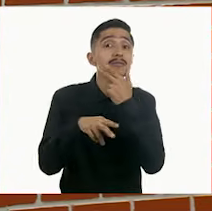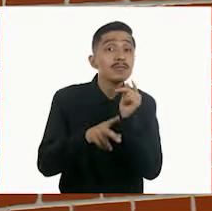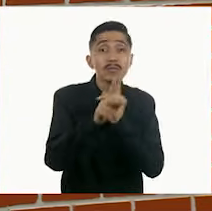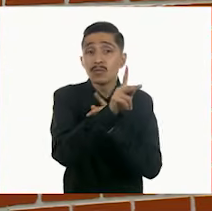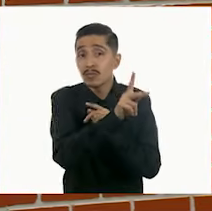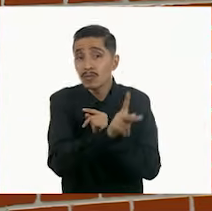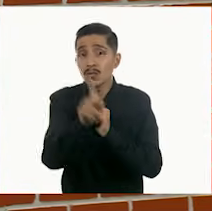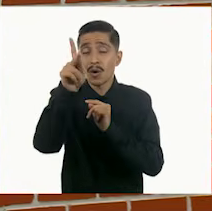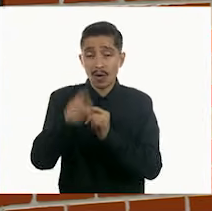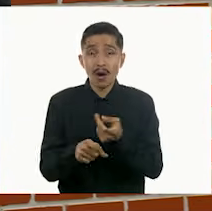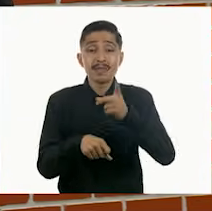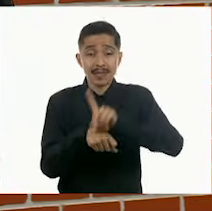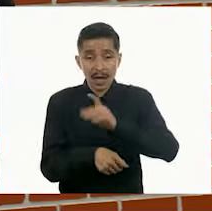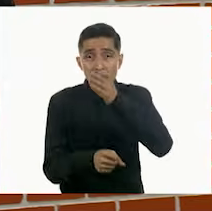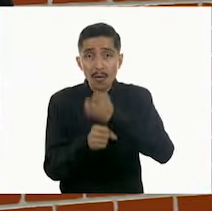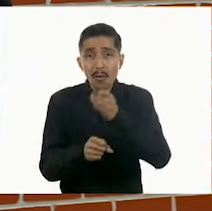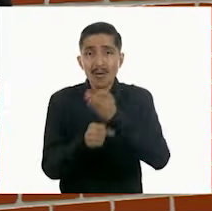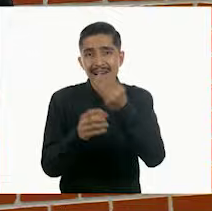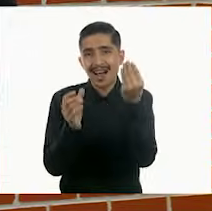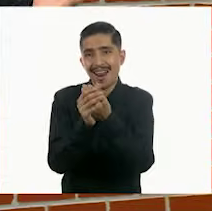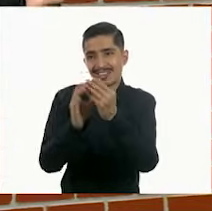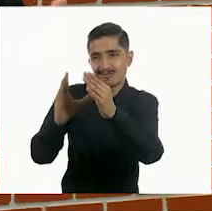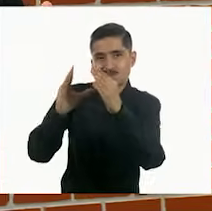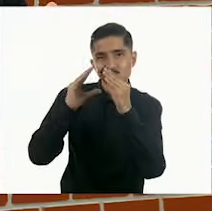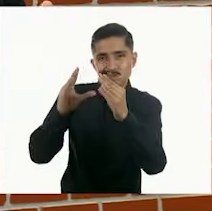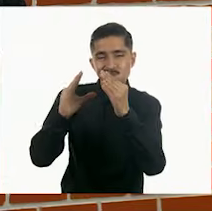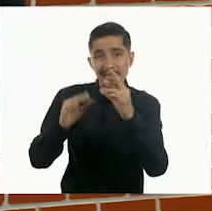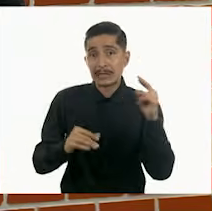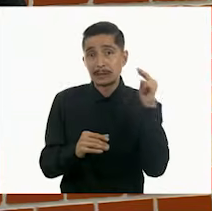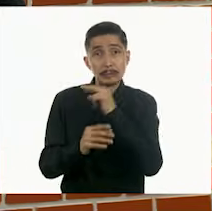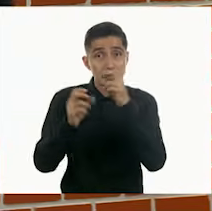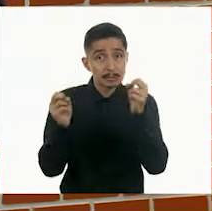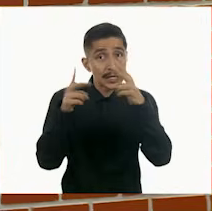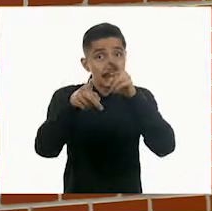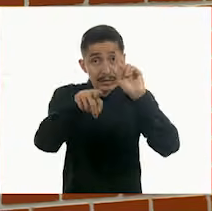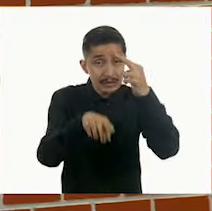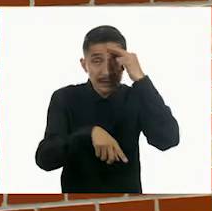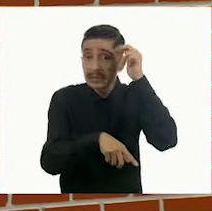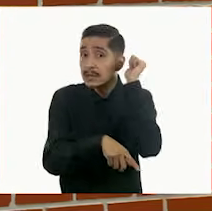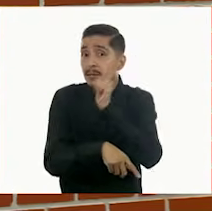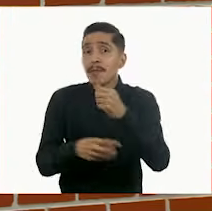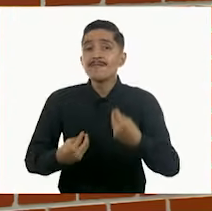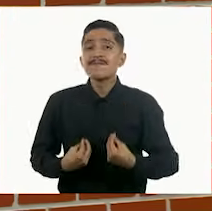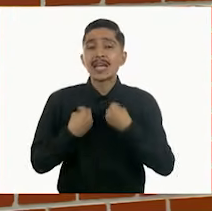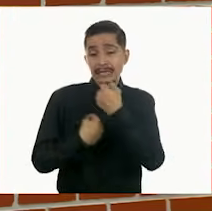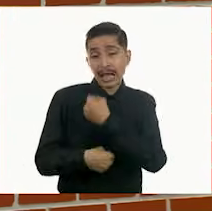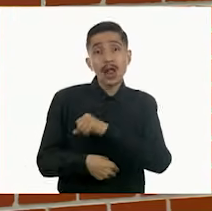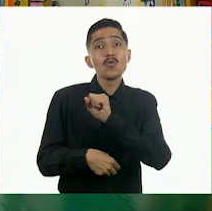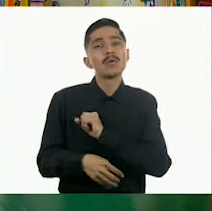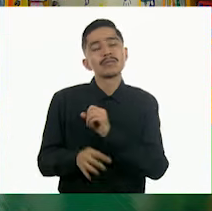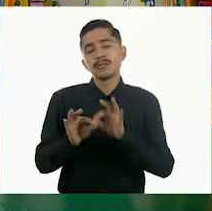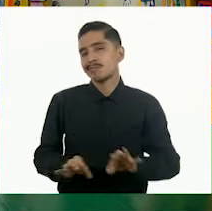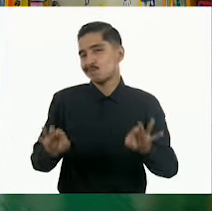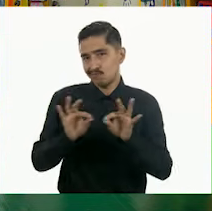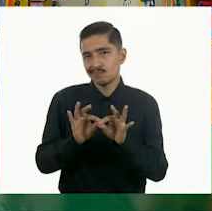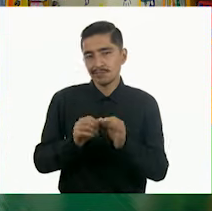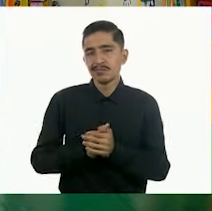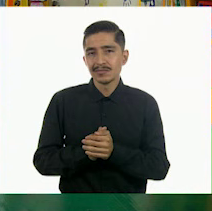maestros que el día de hoy nos dieron clases. Hasta pronto. Y recuerden siempre vivir saludablemente.